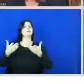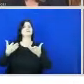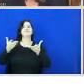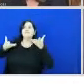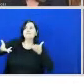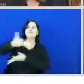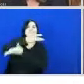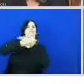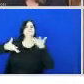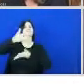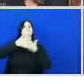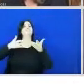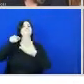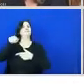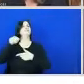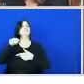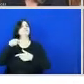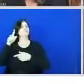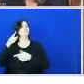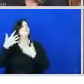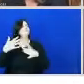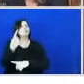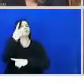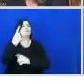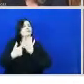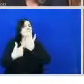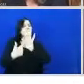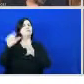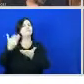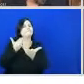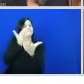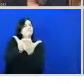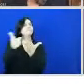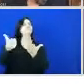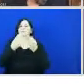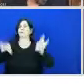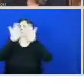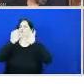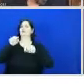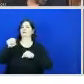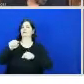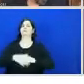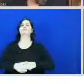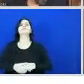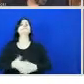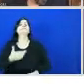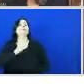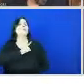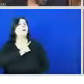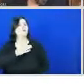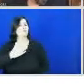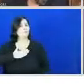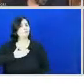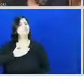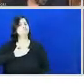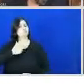factor importante. Porque si no, seguiríamos viendo las cosas de forma homogénea. Creo que el